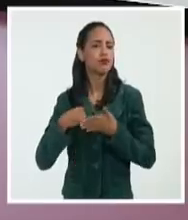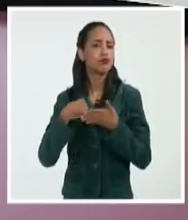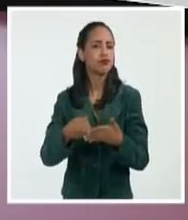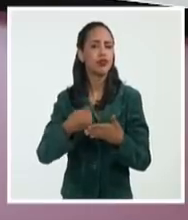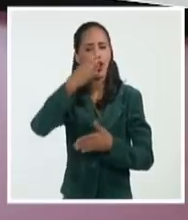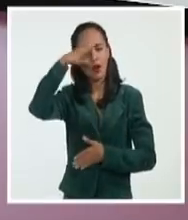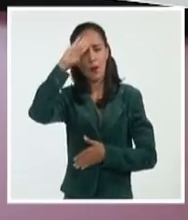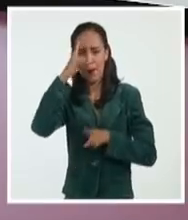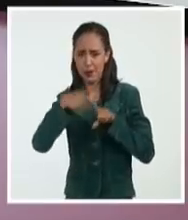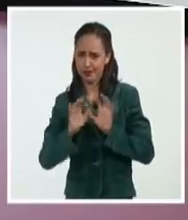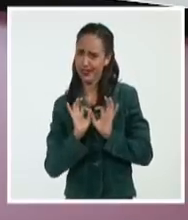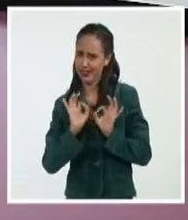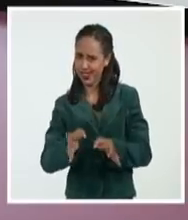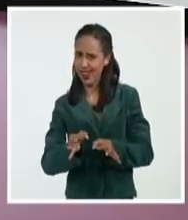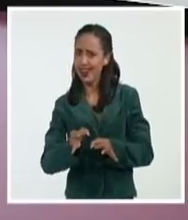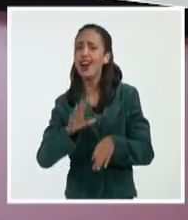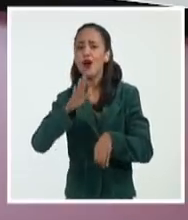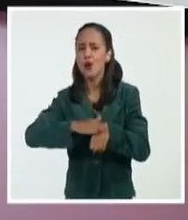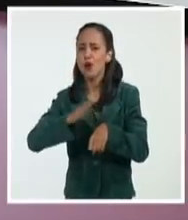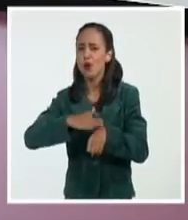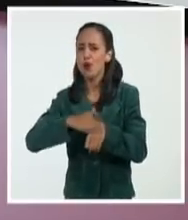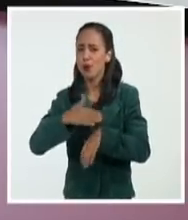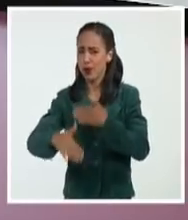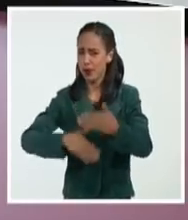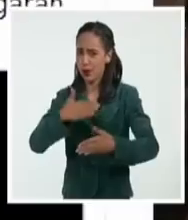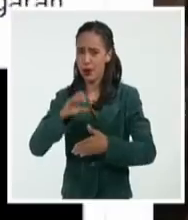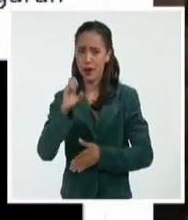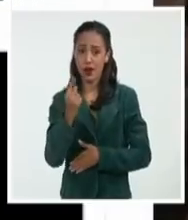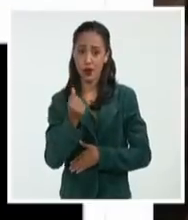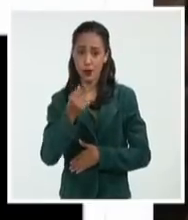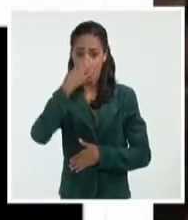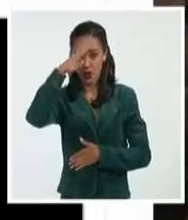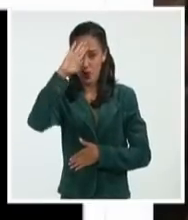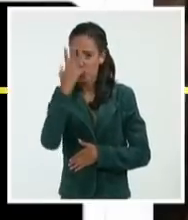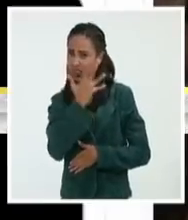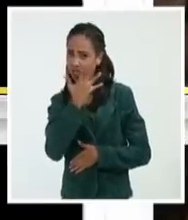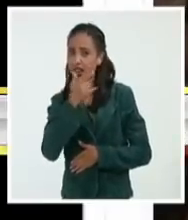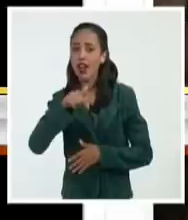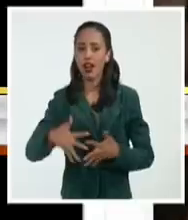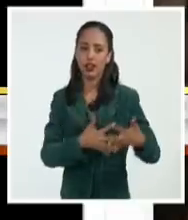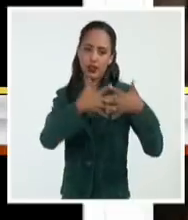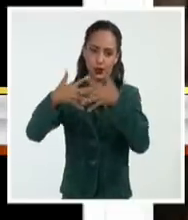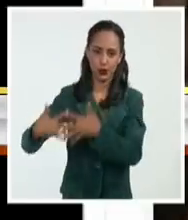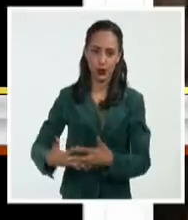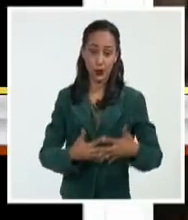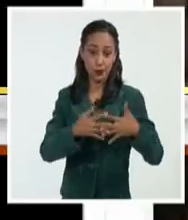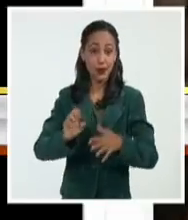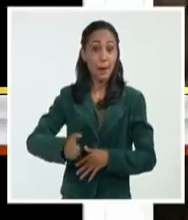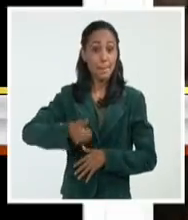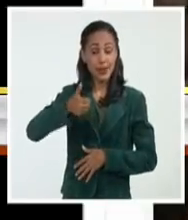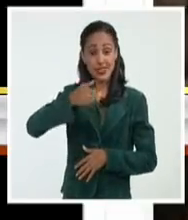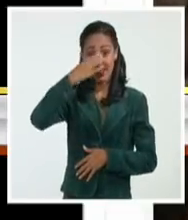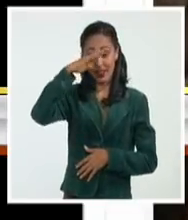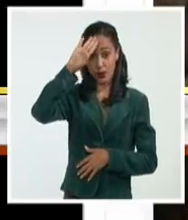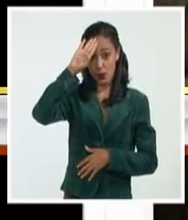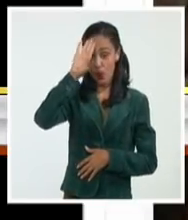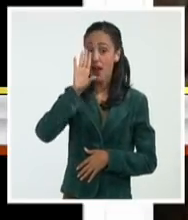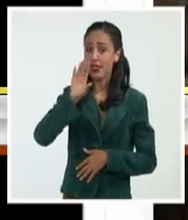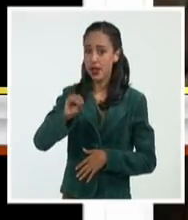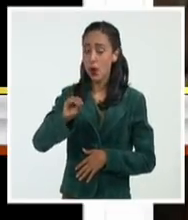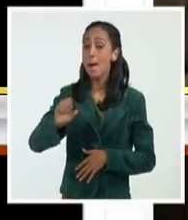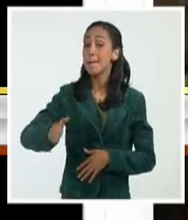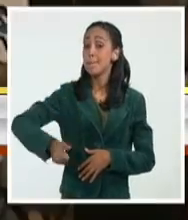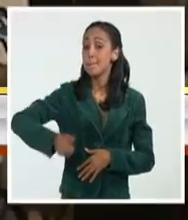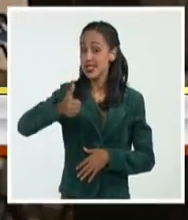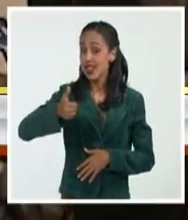en realidad es responsable de sus carencias económicas. En las redes sociales, el jefe de Estado señaló que el presidente estadounidense Joe